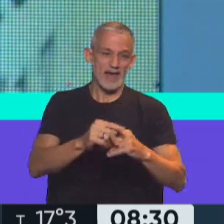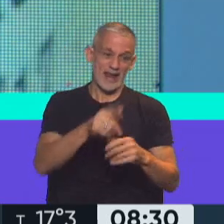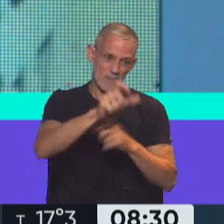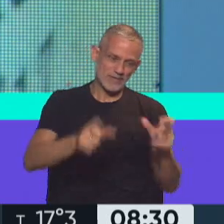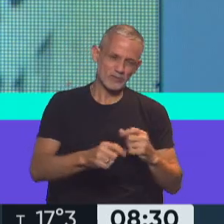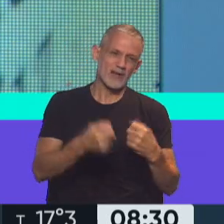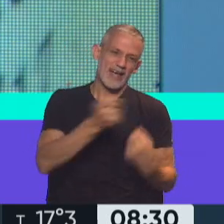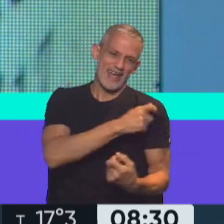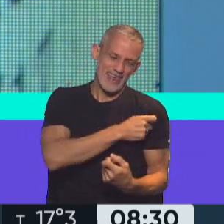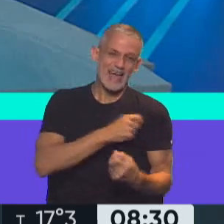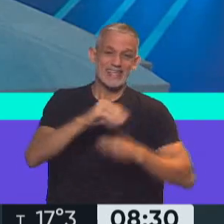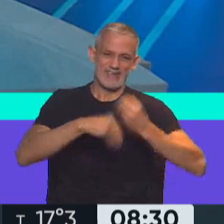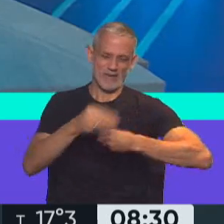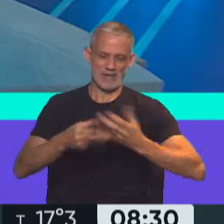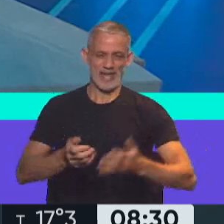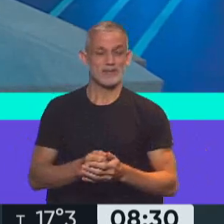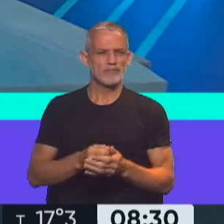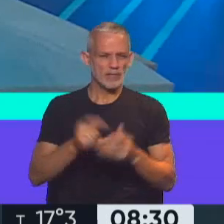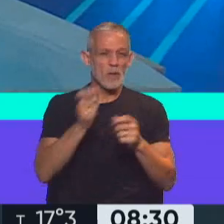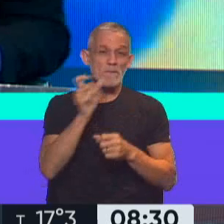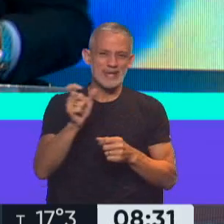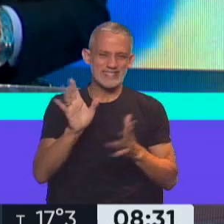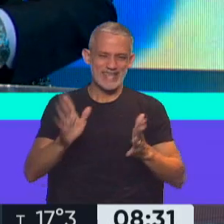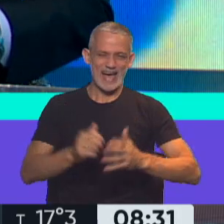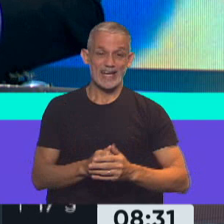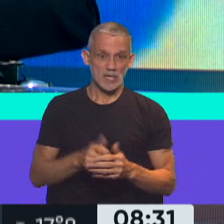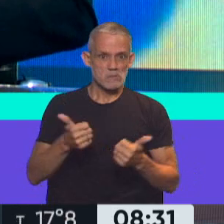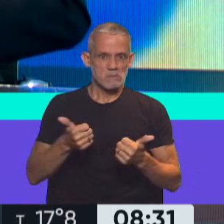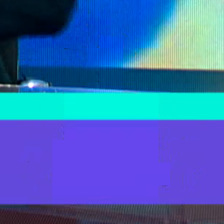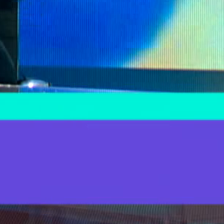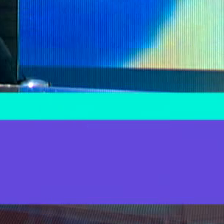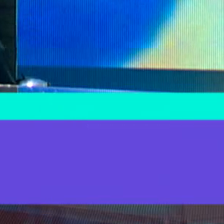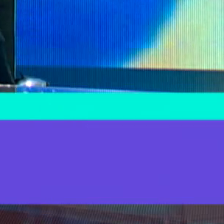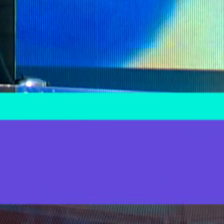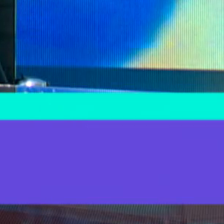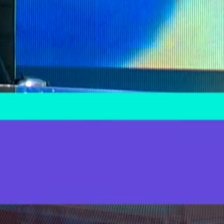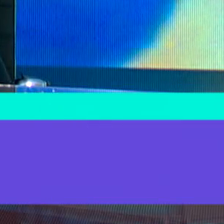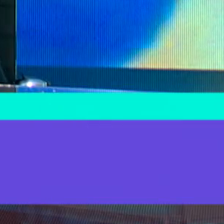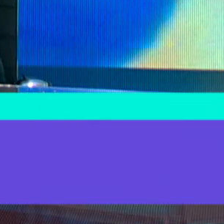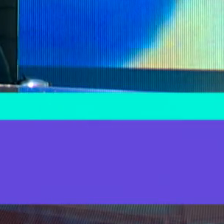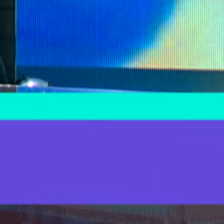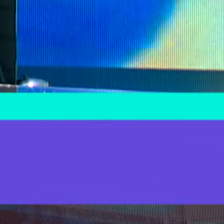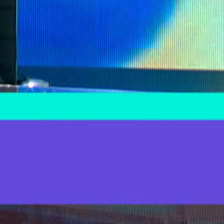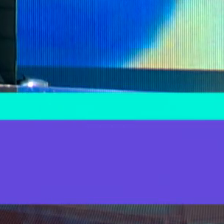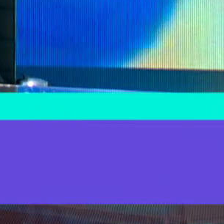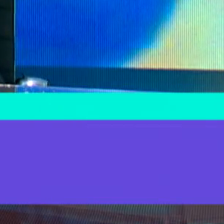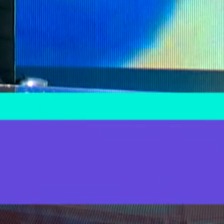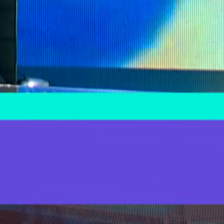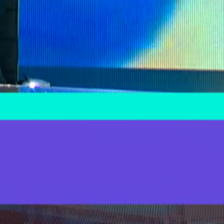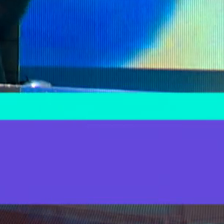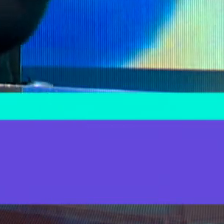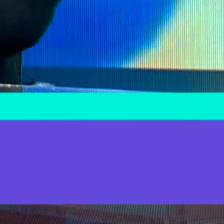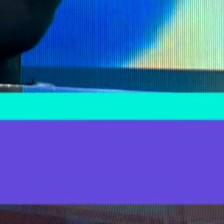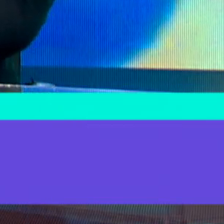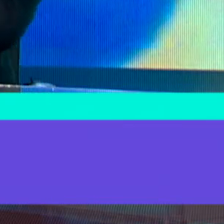vacuna y a quienes lo rodean. Nos quedamos con ese mensaje alentador y además con toda la información como para que quien está en casa en